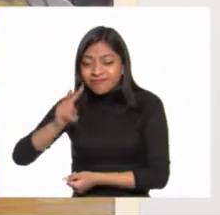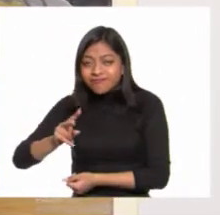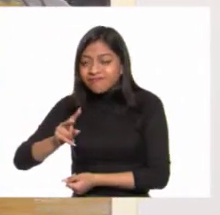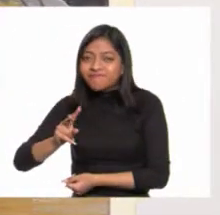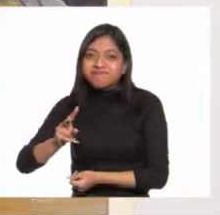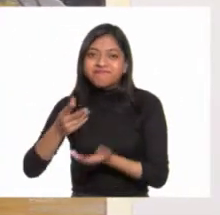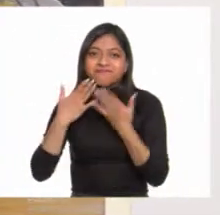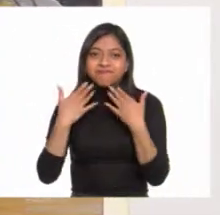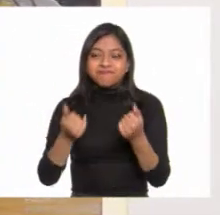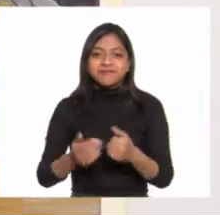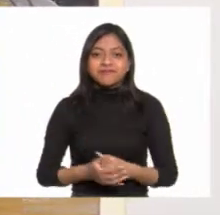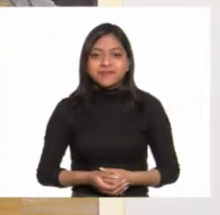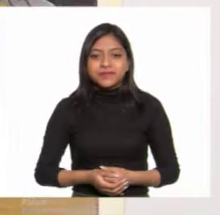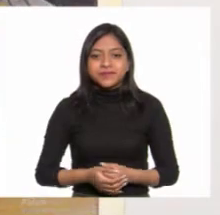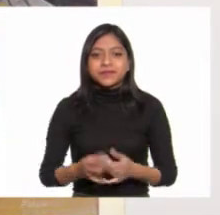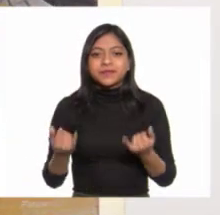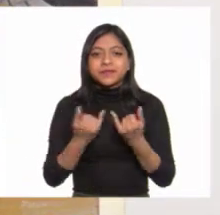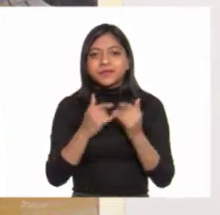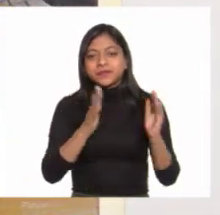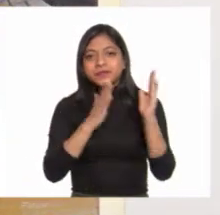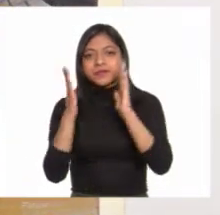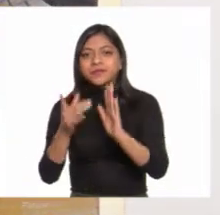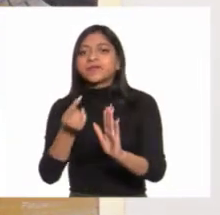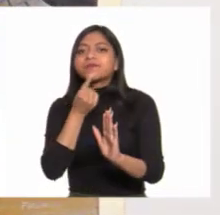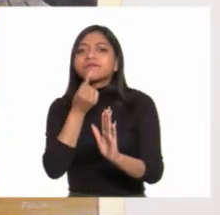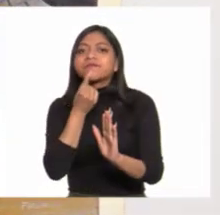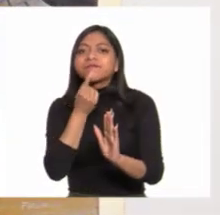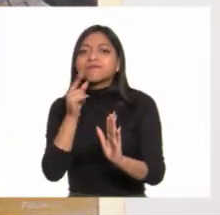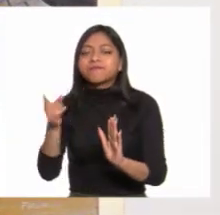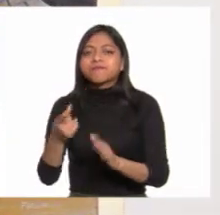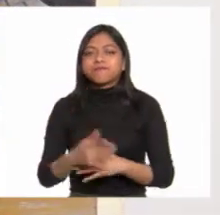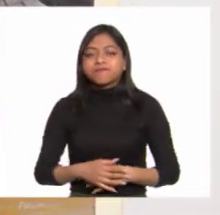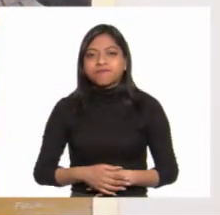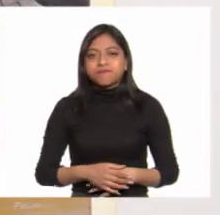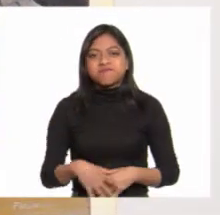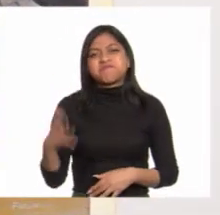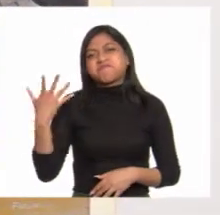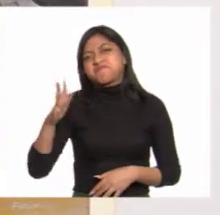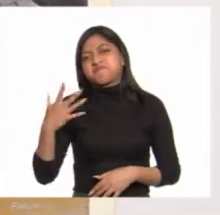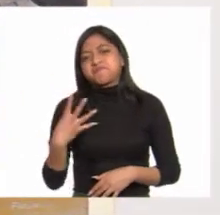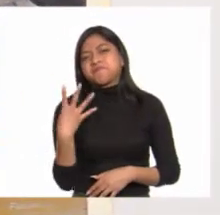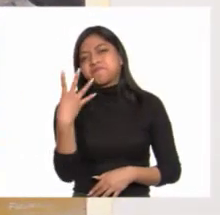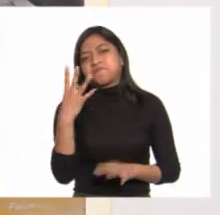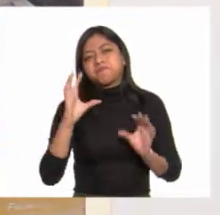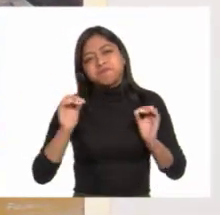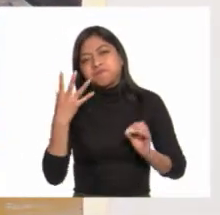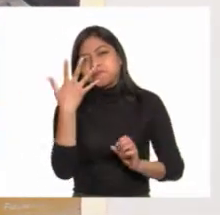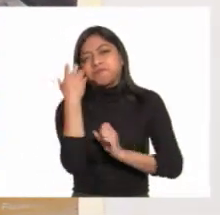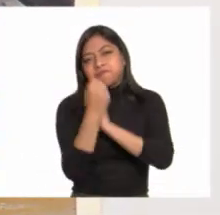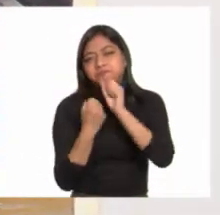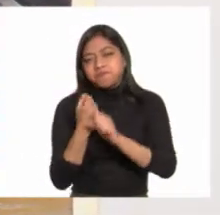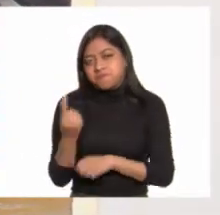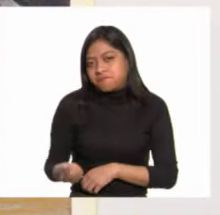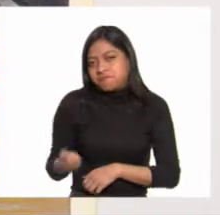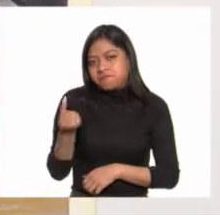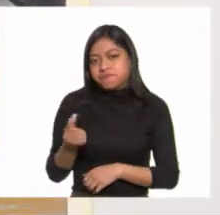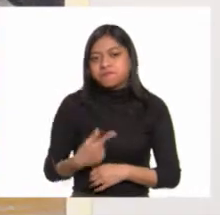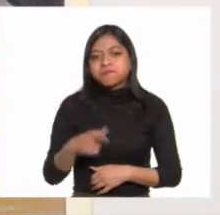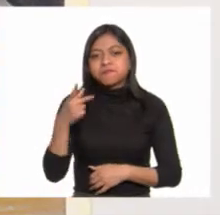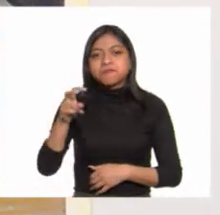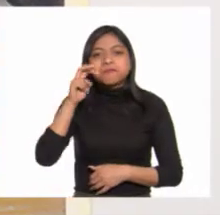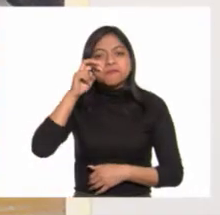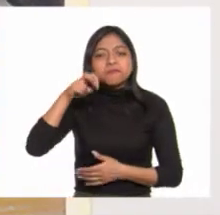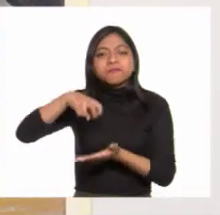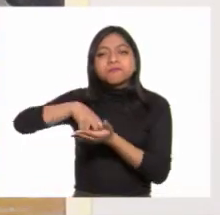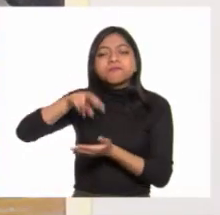es. Después está el niño, que debe de tener, yo le calculo, 4 o 5 años. Está hincado en